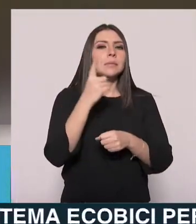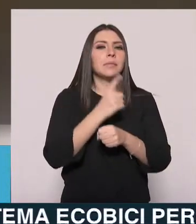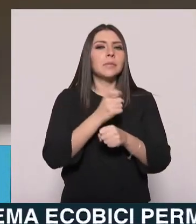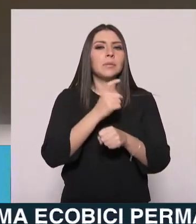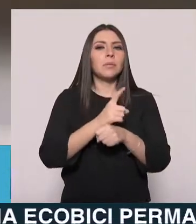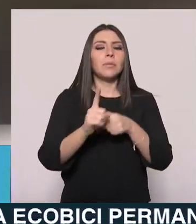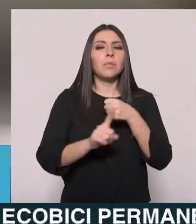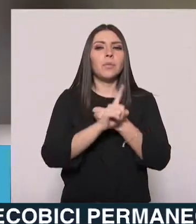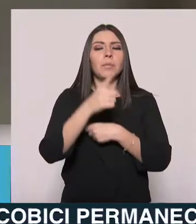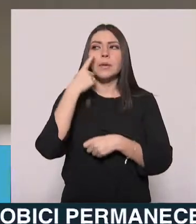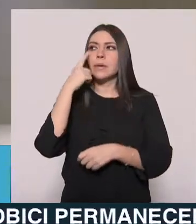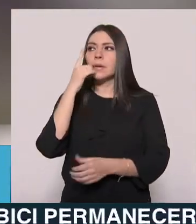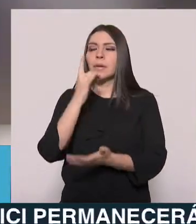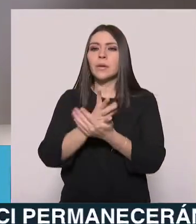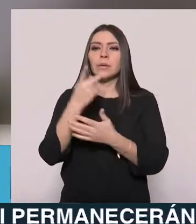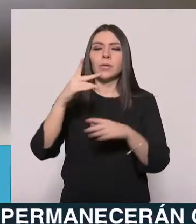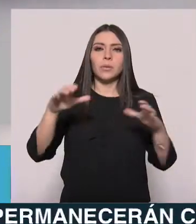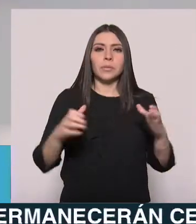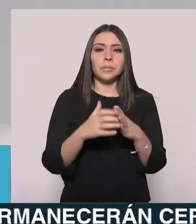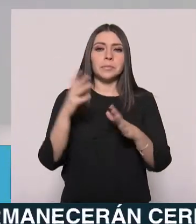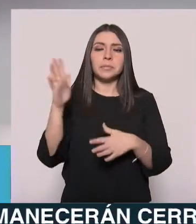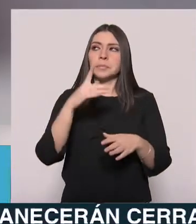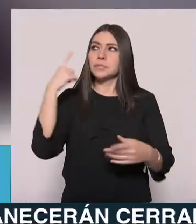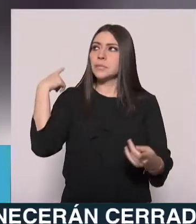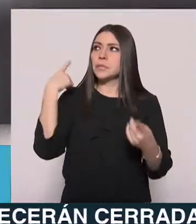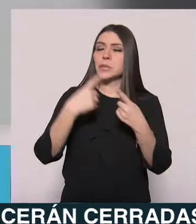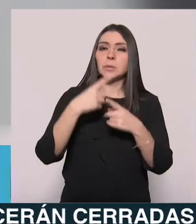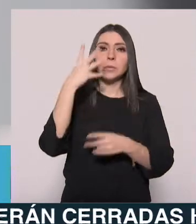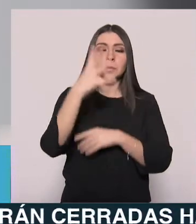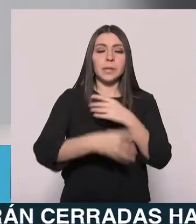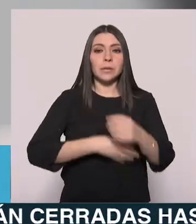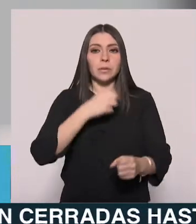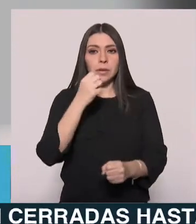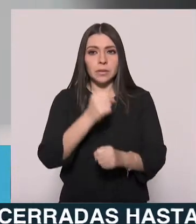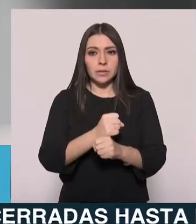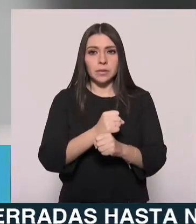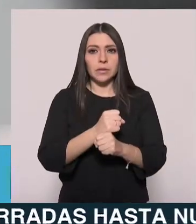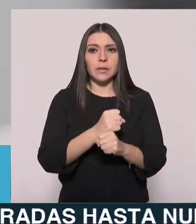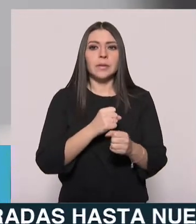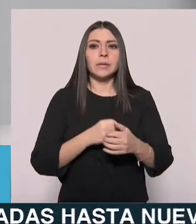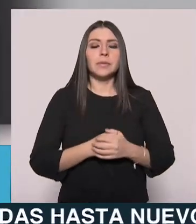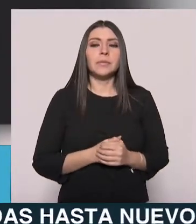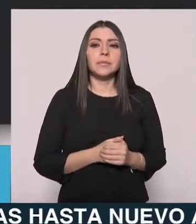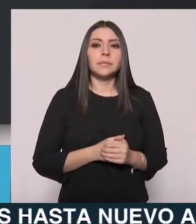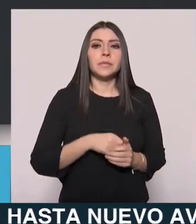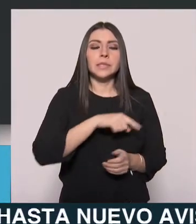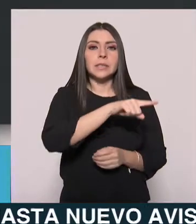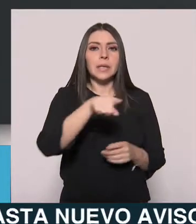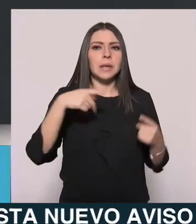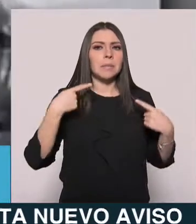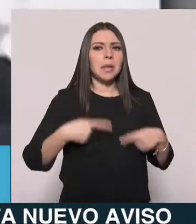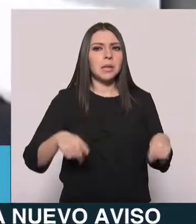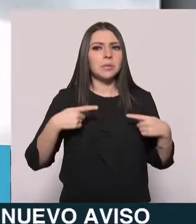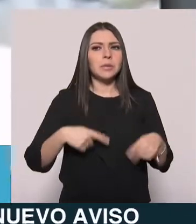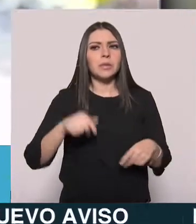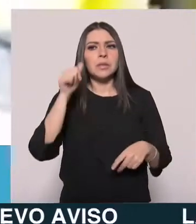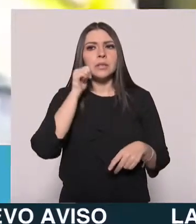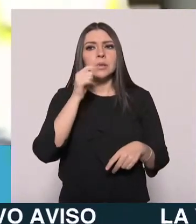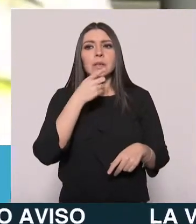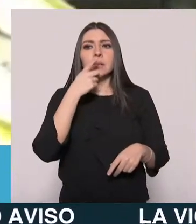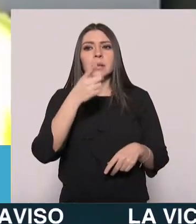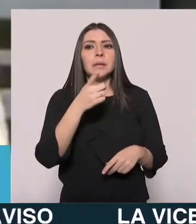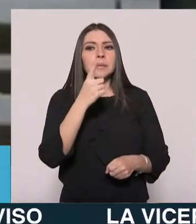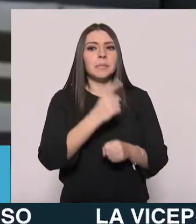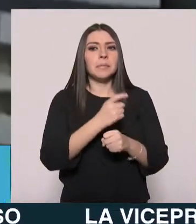Y desde hace al menos 4 años, 2 mediciones, es que la gente responde normalmente a la corrupción